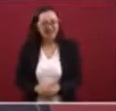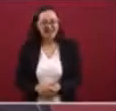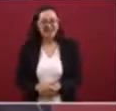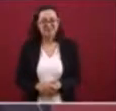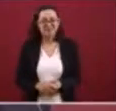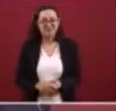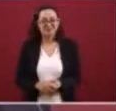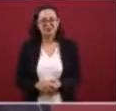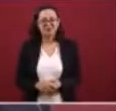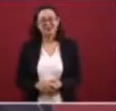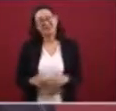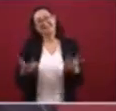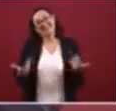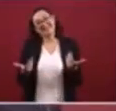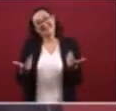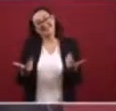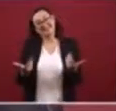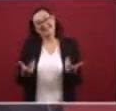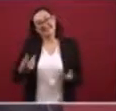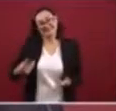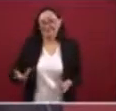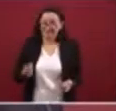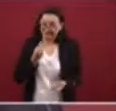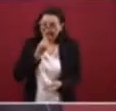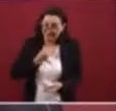Ahora sí que en los bueyes del compadre.